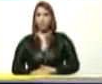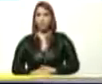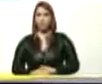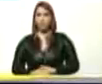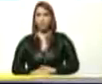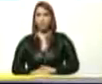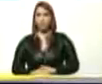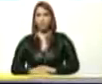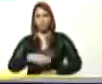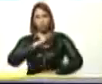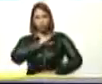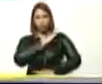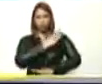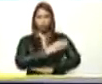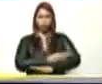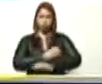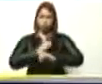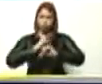tan poderoso,